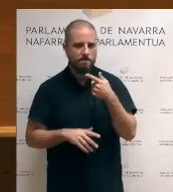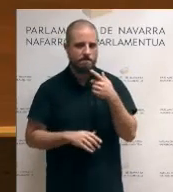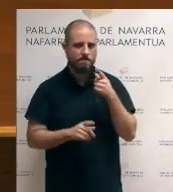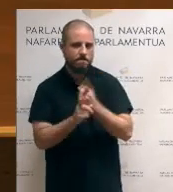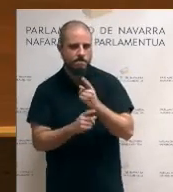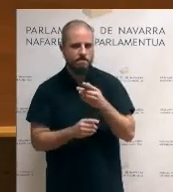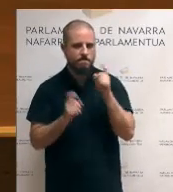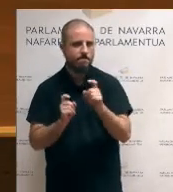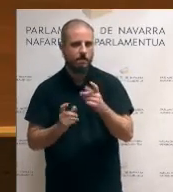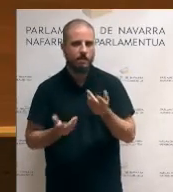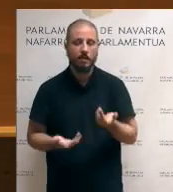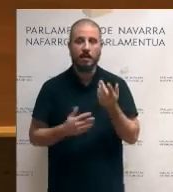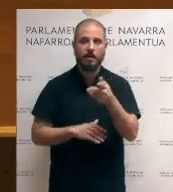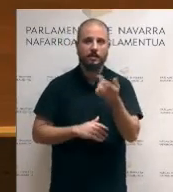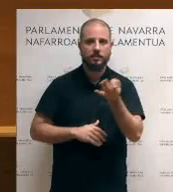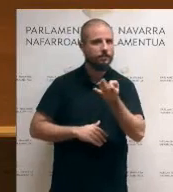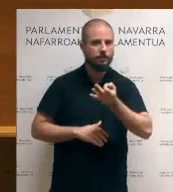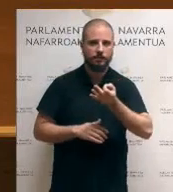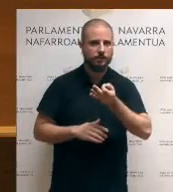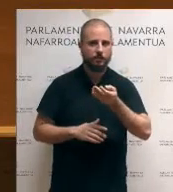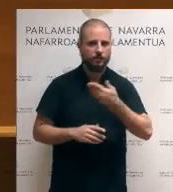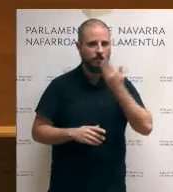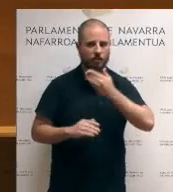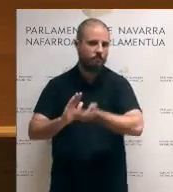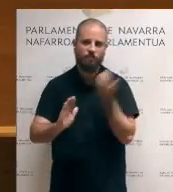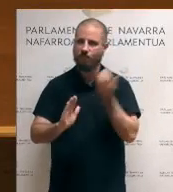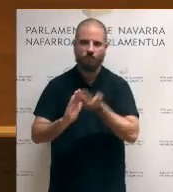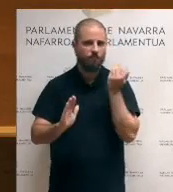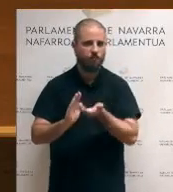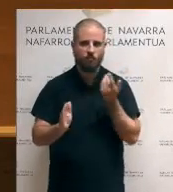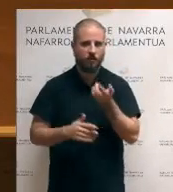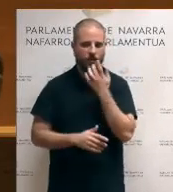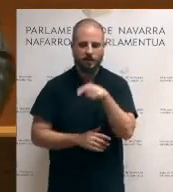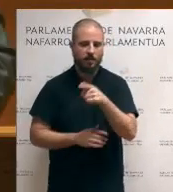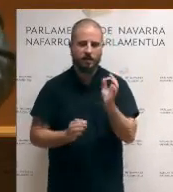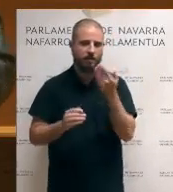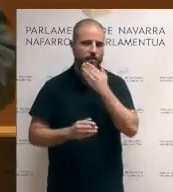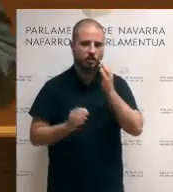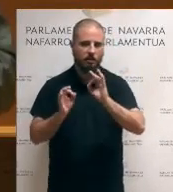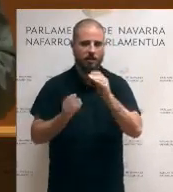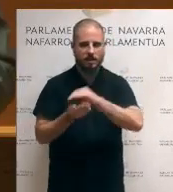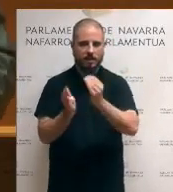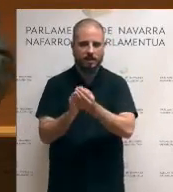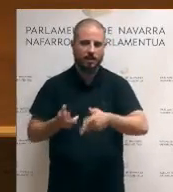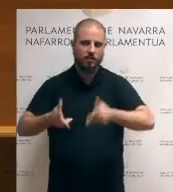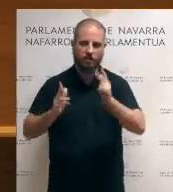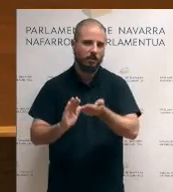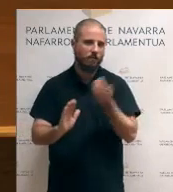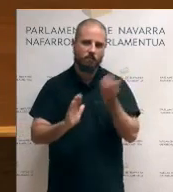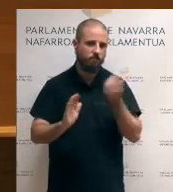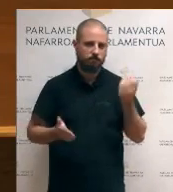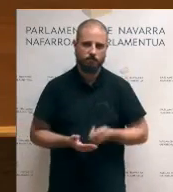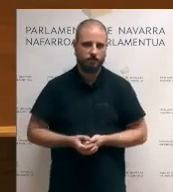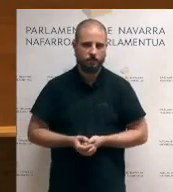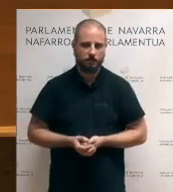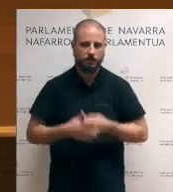esos objetivos deben de estar fuera de cualquier escuela que se considere democrática. Pues bien, el tema de los libros de texto que se usan en